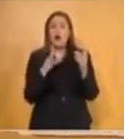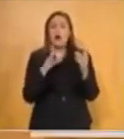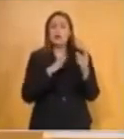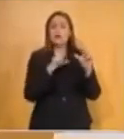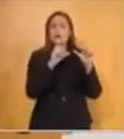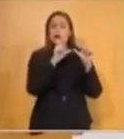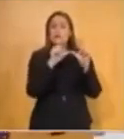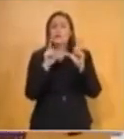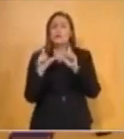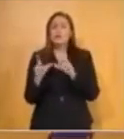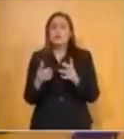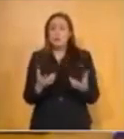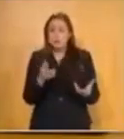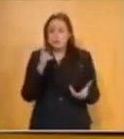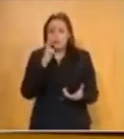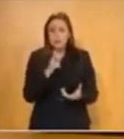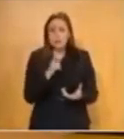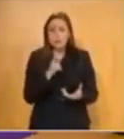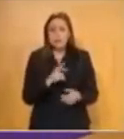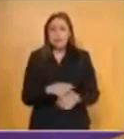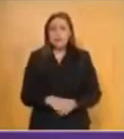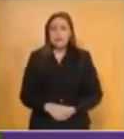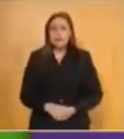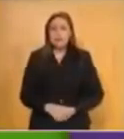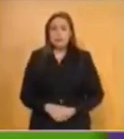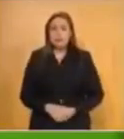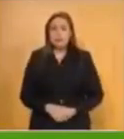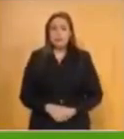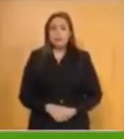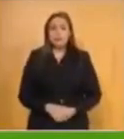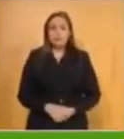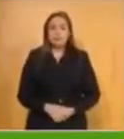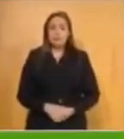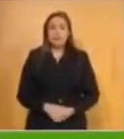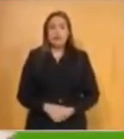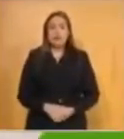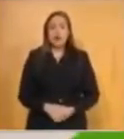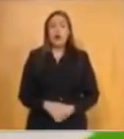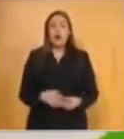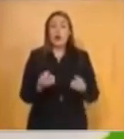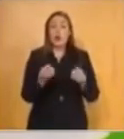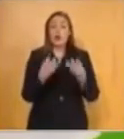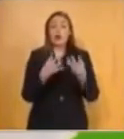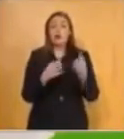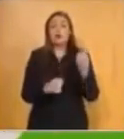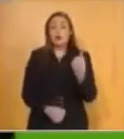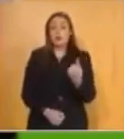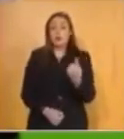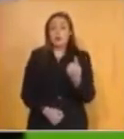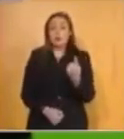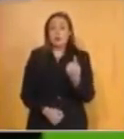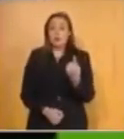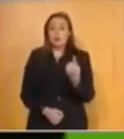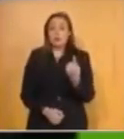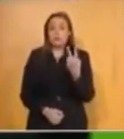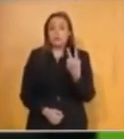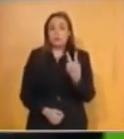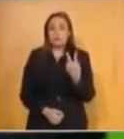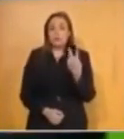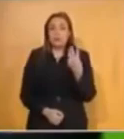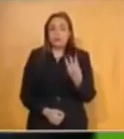we have? Okay? Count with me, please. 1 panel, 2,